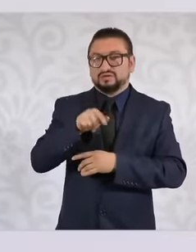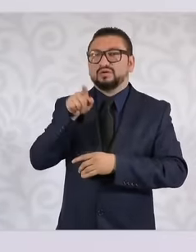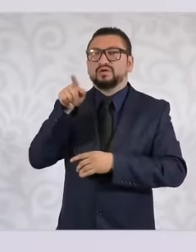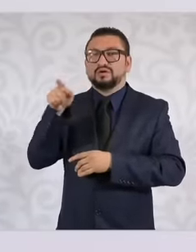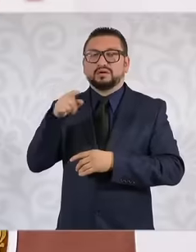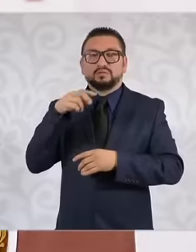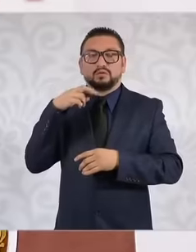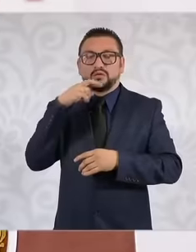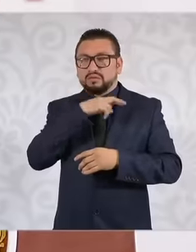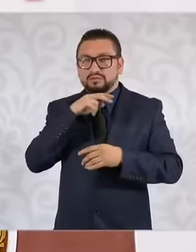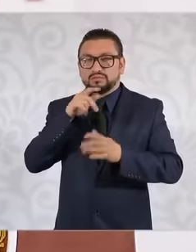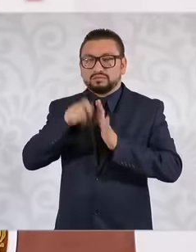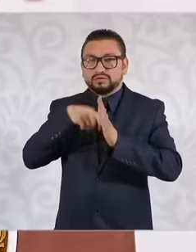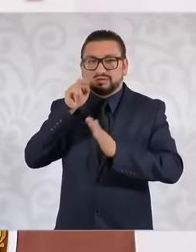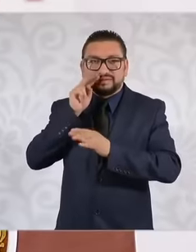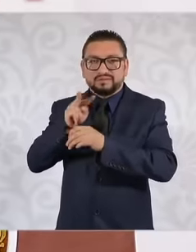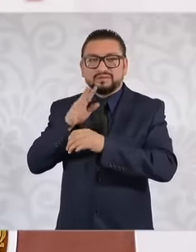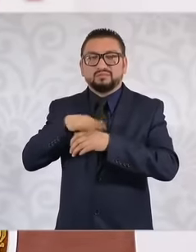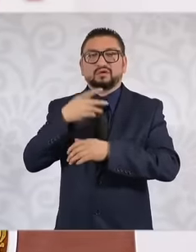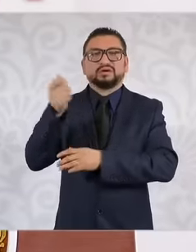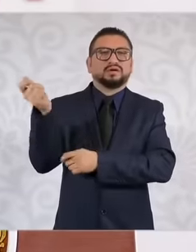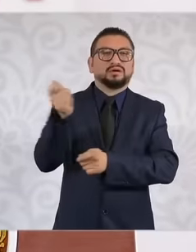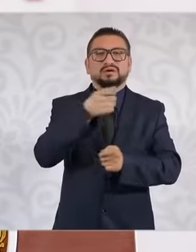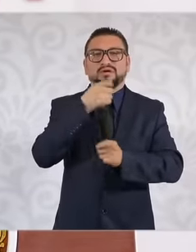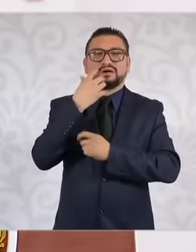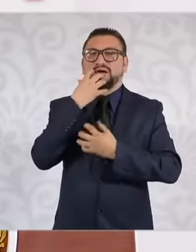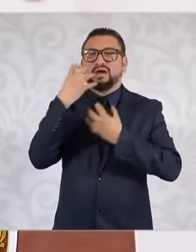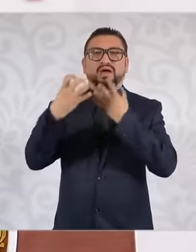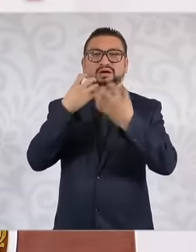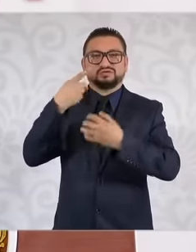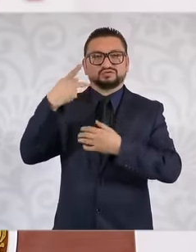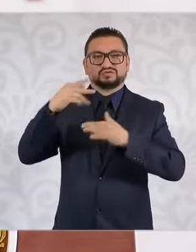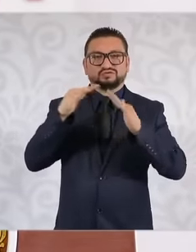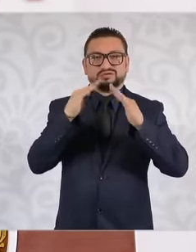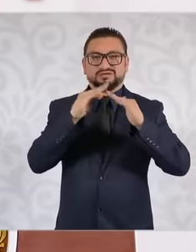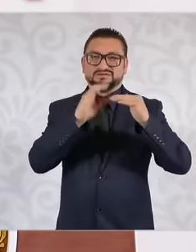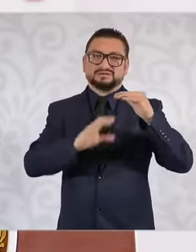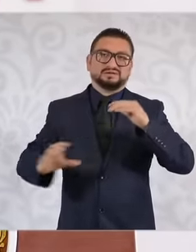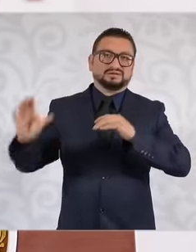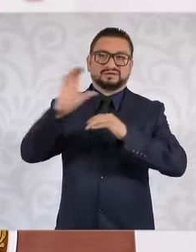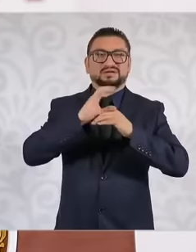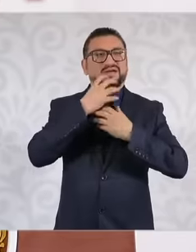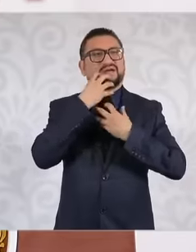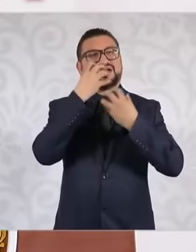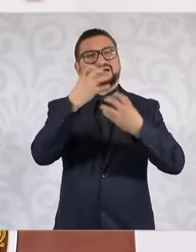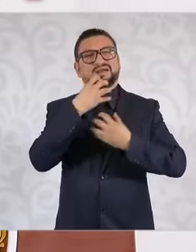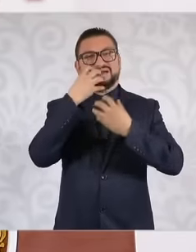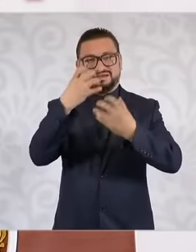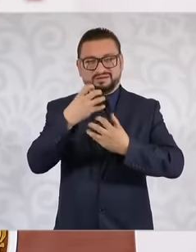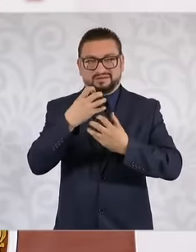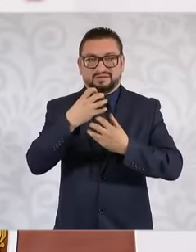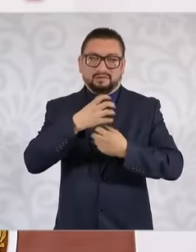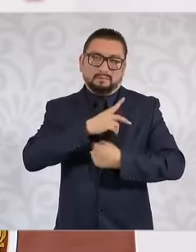viral porque dio el grito en su azotea. Entonces